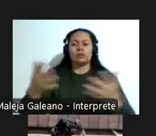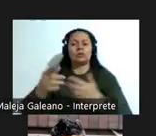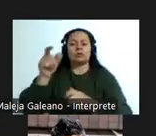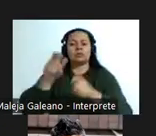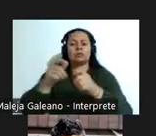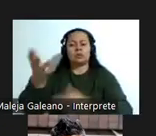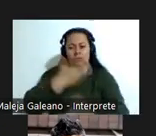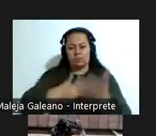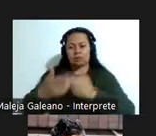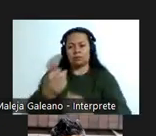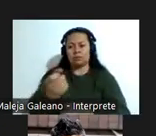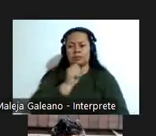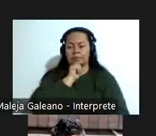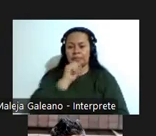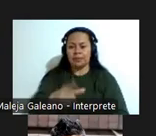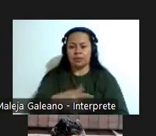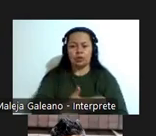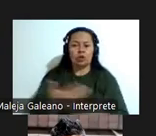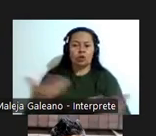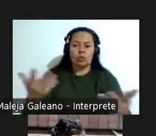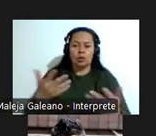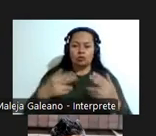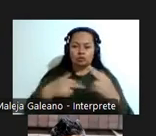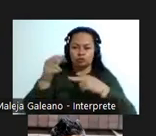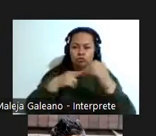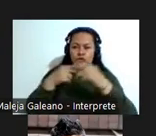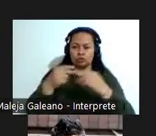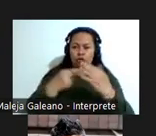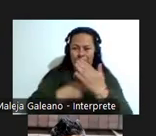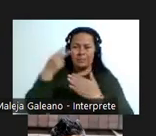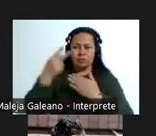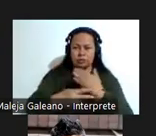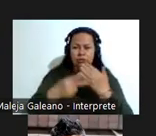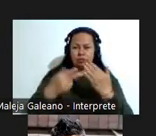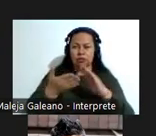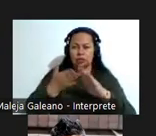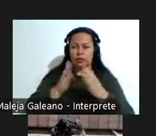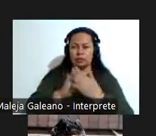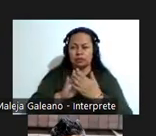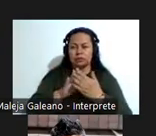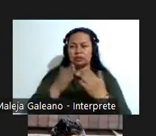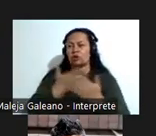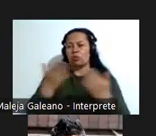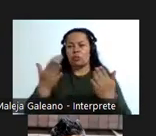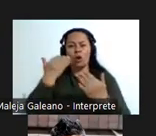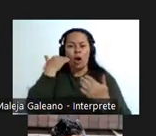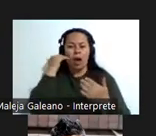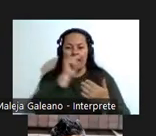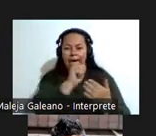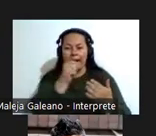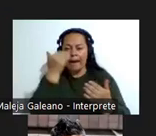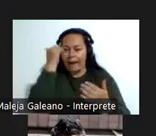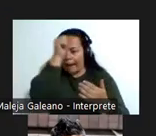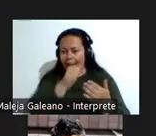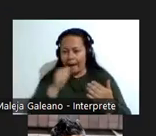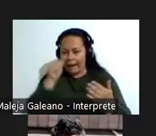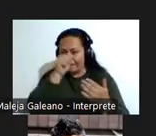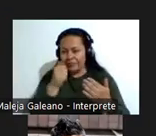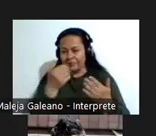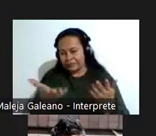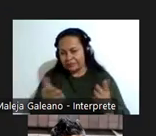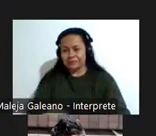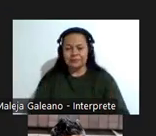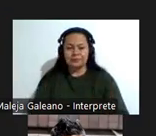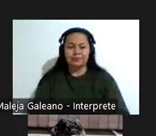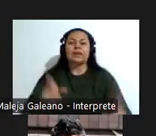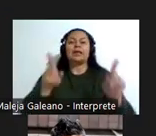pregunta sobre cómo construyes un proyecto con comunidades afro si no eres una mujer afro. Y la verdad,